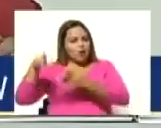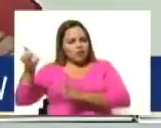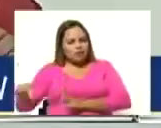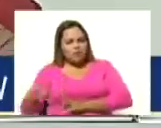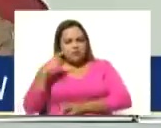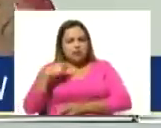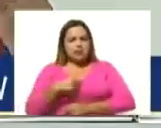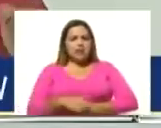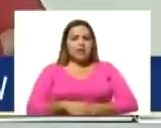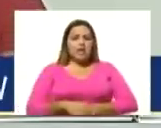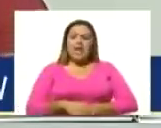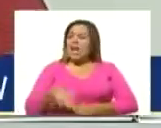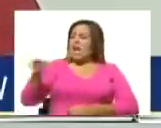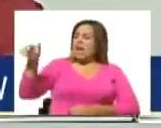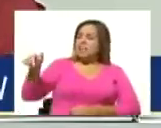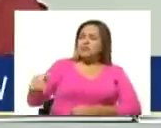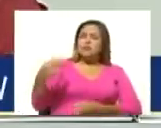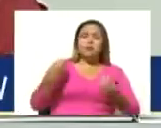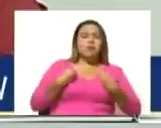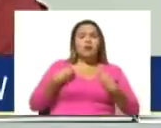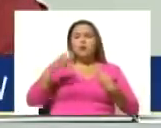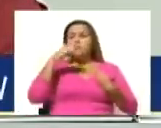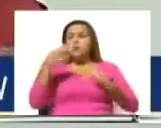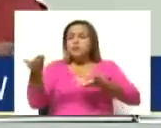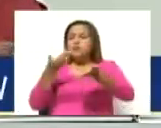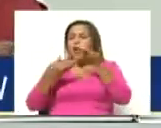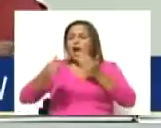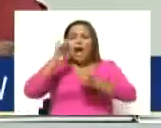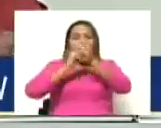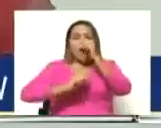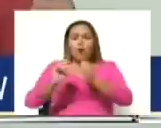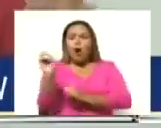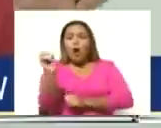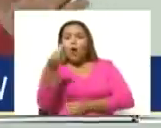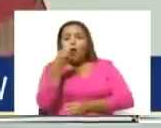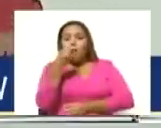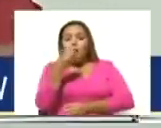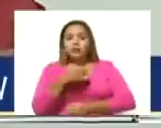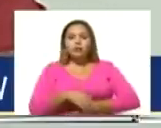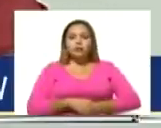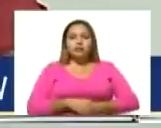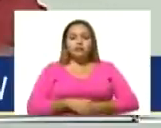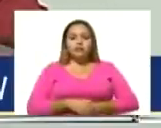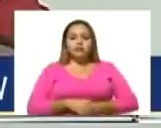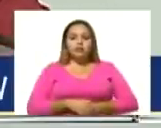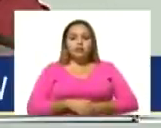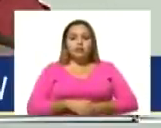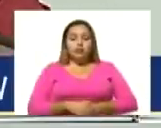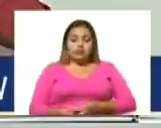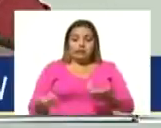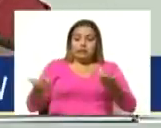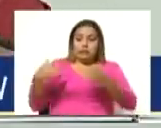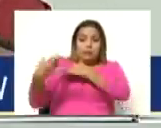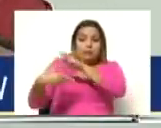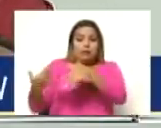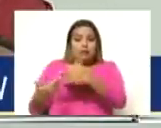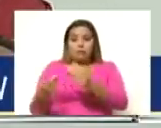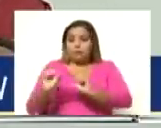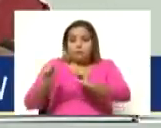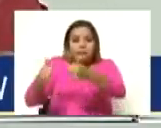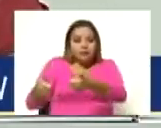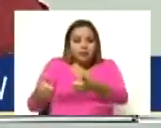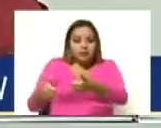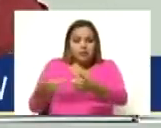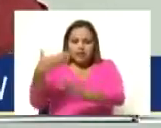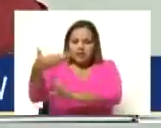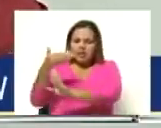en mi sector no han dado agua y no han dado comida. Bueno, estaba acabando de ocurrir el hecho. Y detrás de